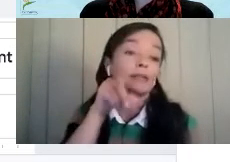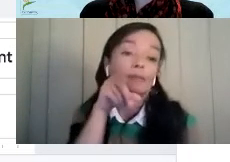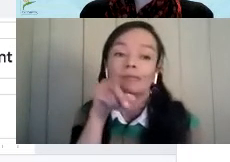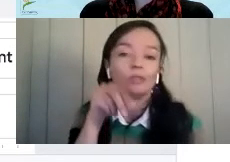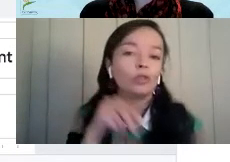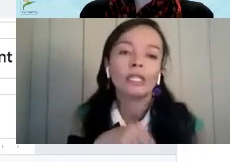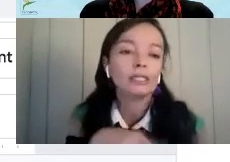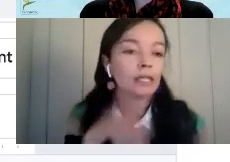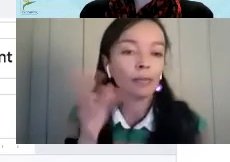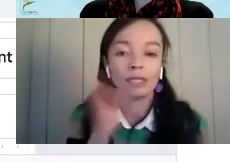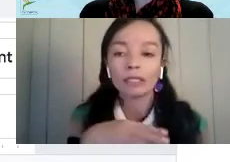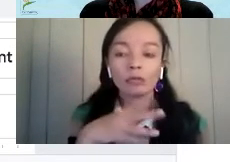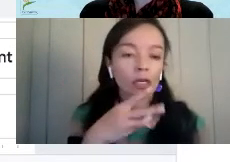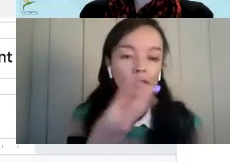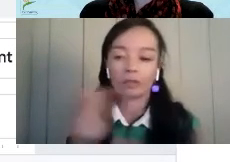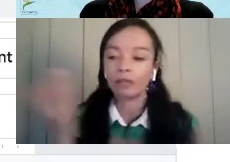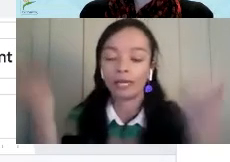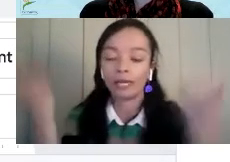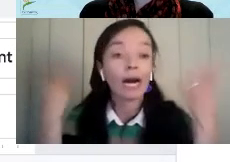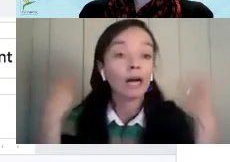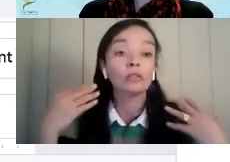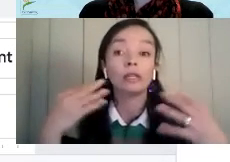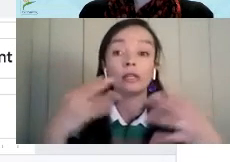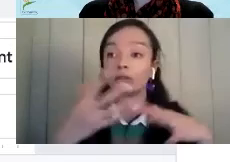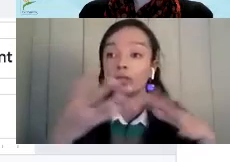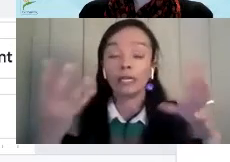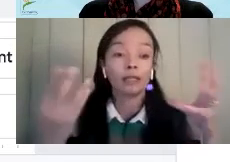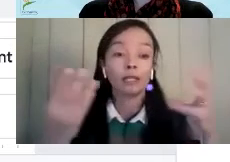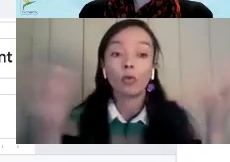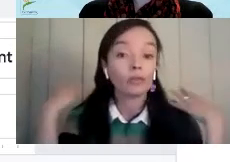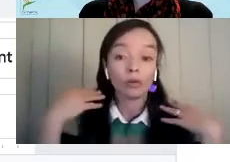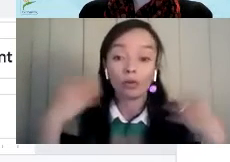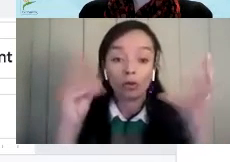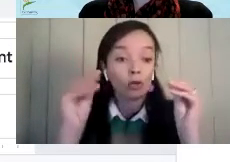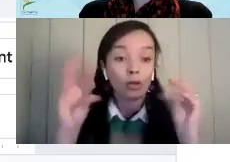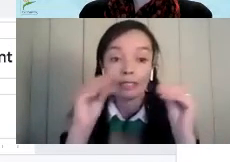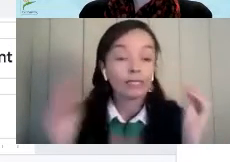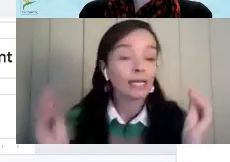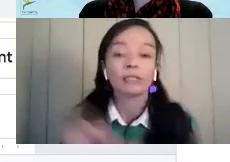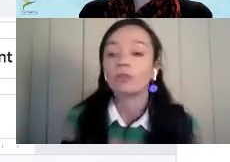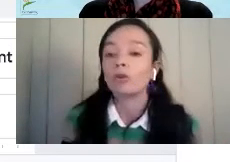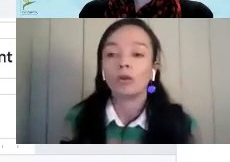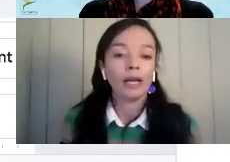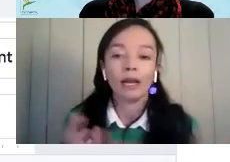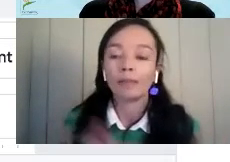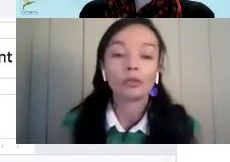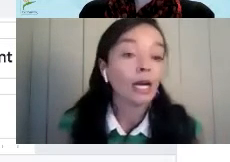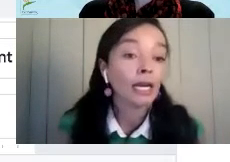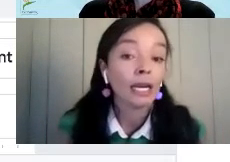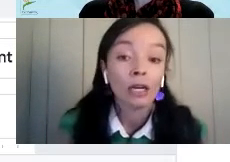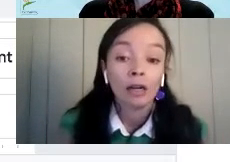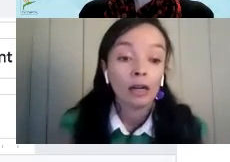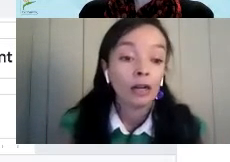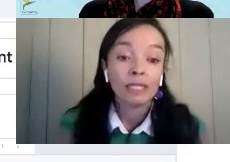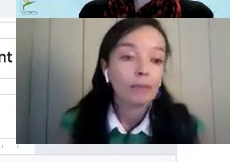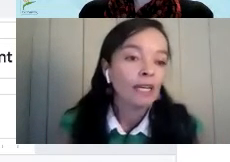a usar. No tienes que aprenderse todos los significados del cuento en señas, no. El personaje